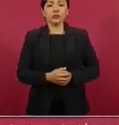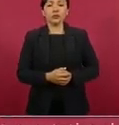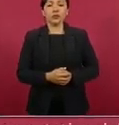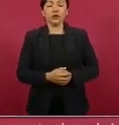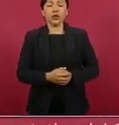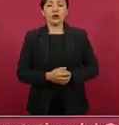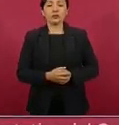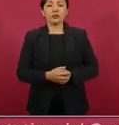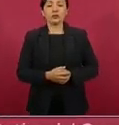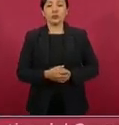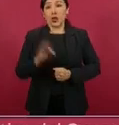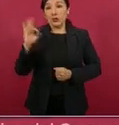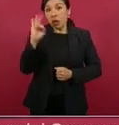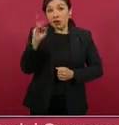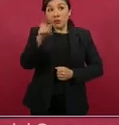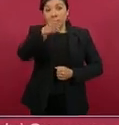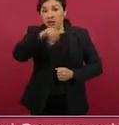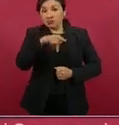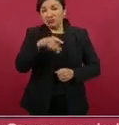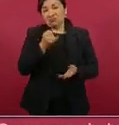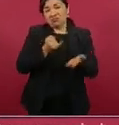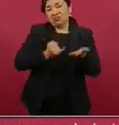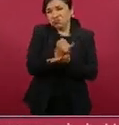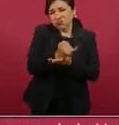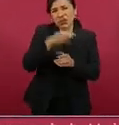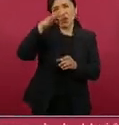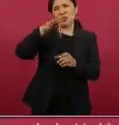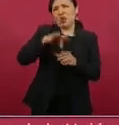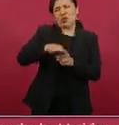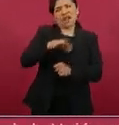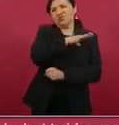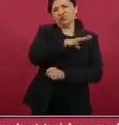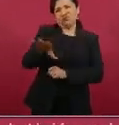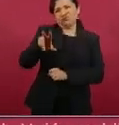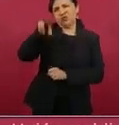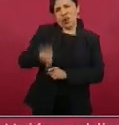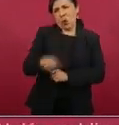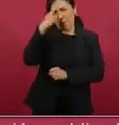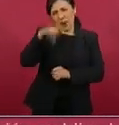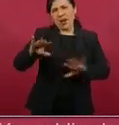deciden no votar por la reforma constitucional,